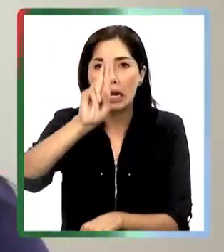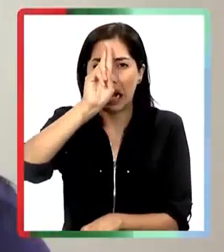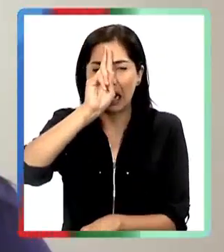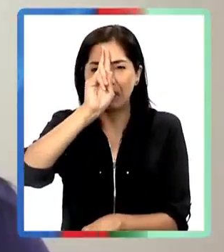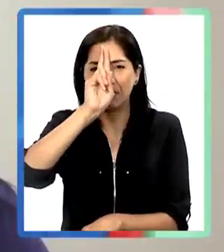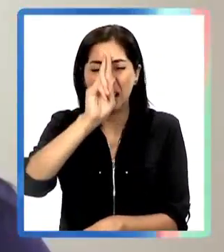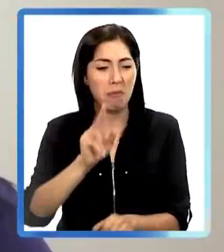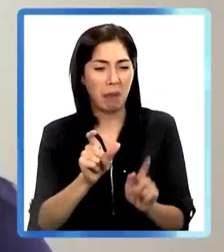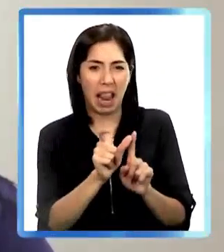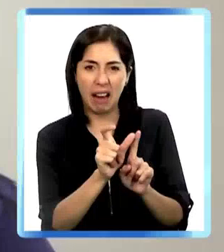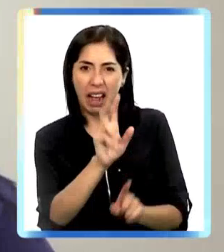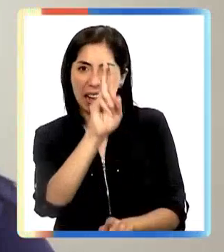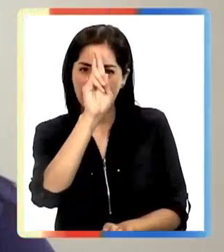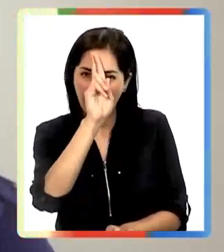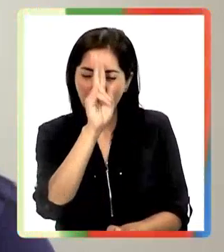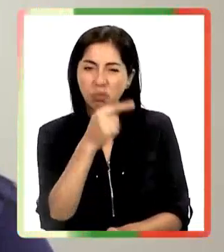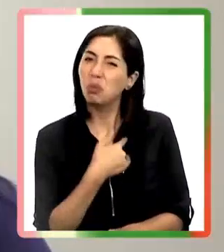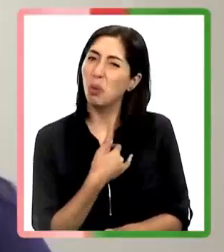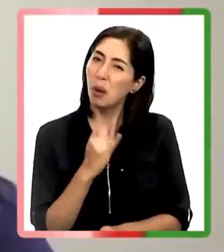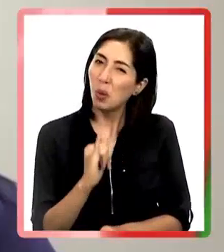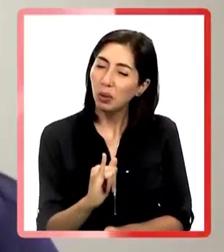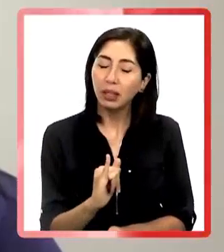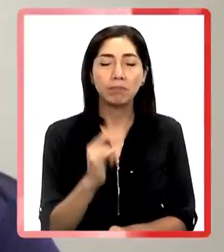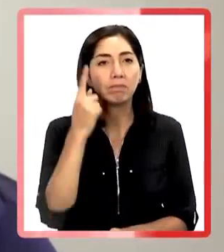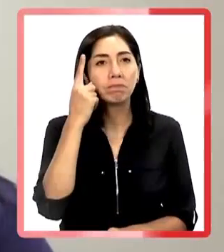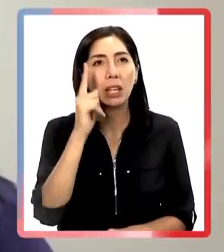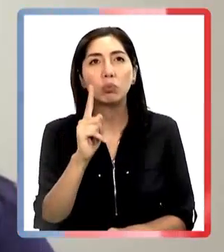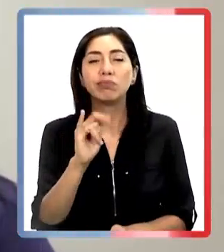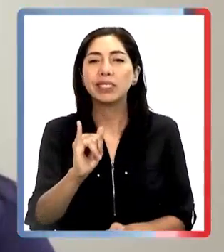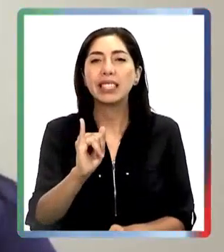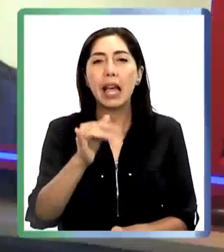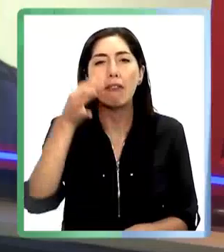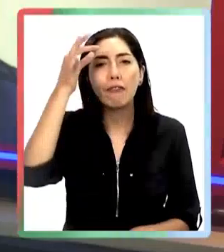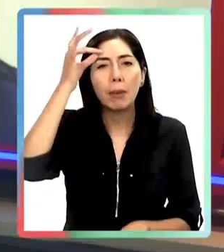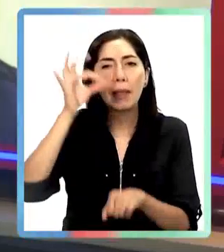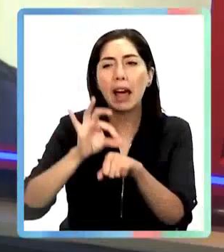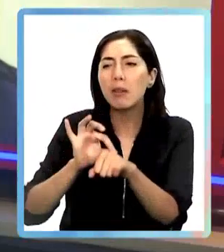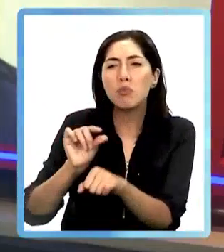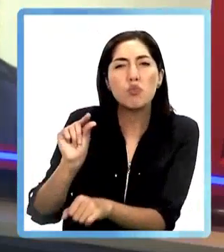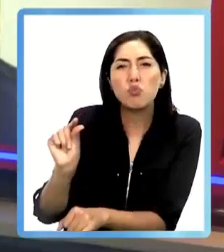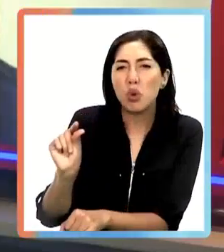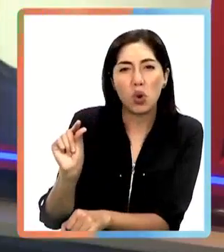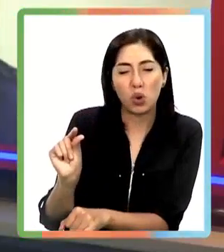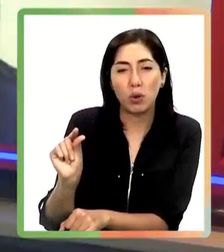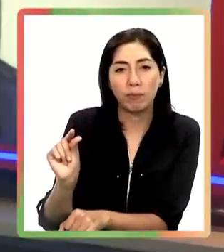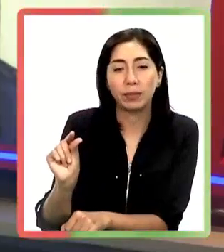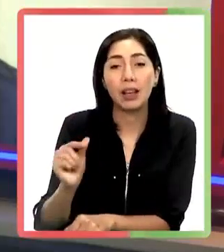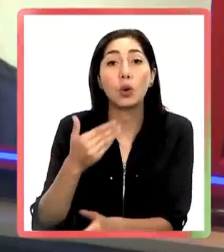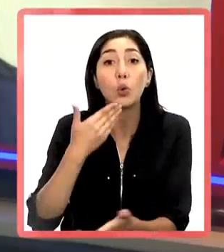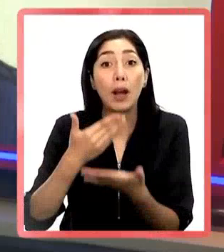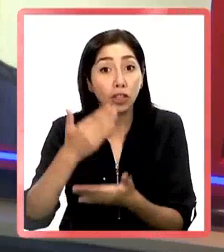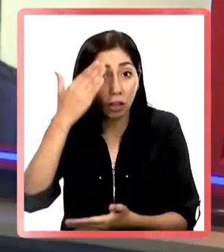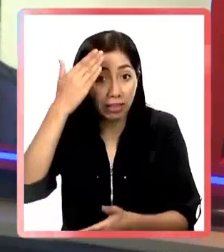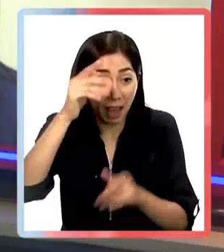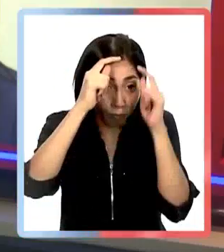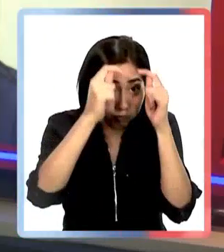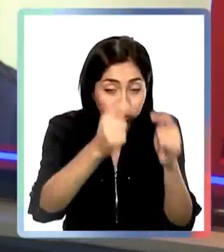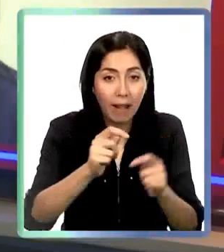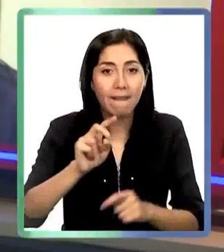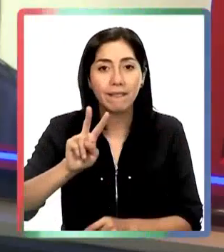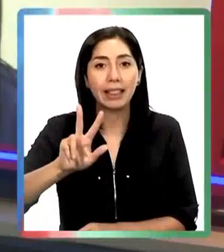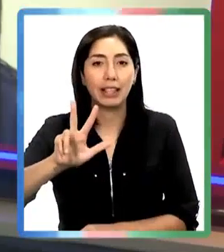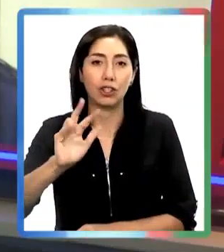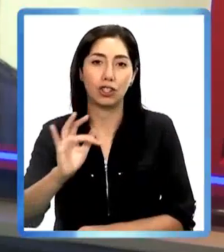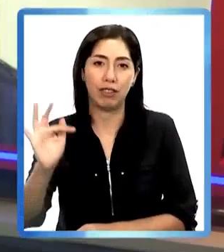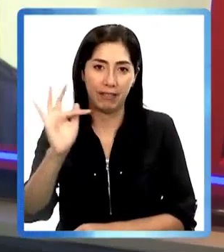me gusta mucho el nombre de enfermedades raras, poco frecuentes o enfermedades huérfanas, que hemos conmemorado su día el 28 de febrero. Y lo